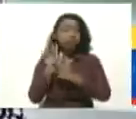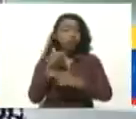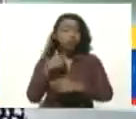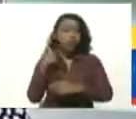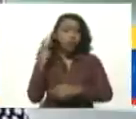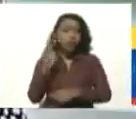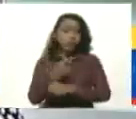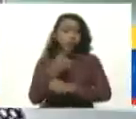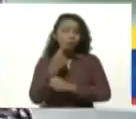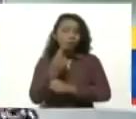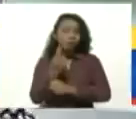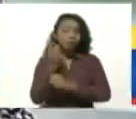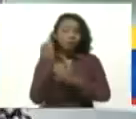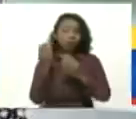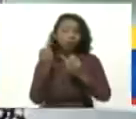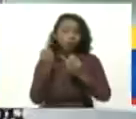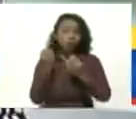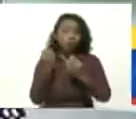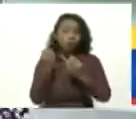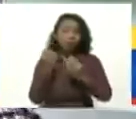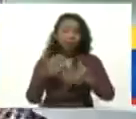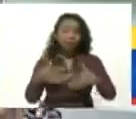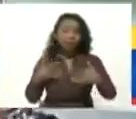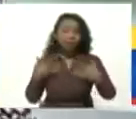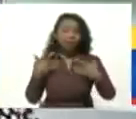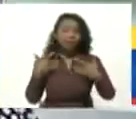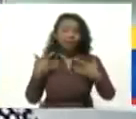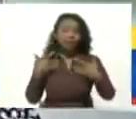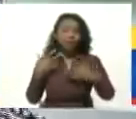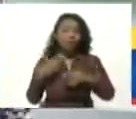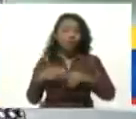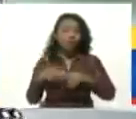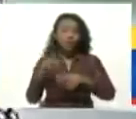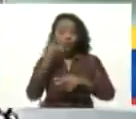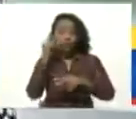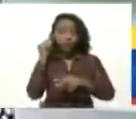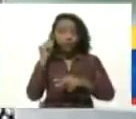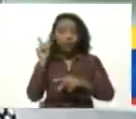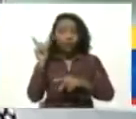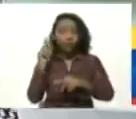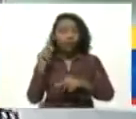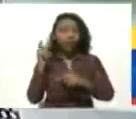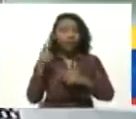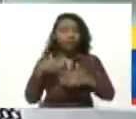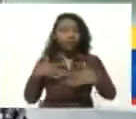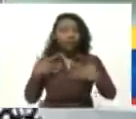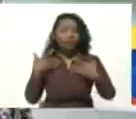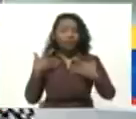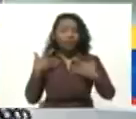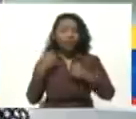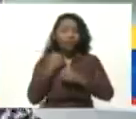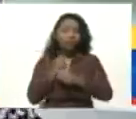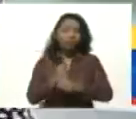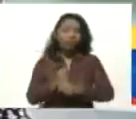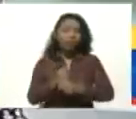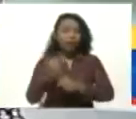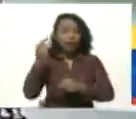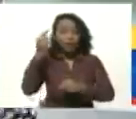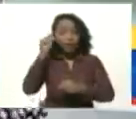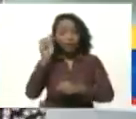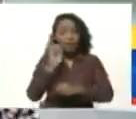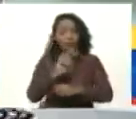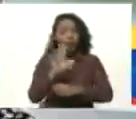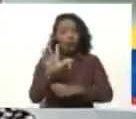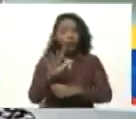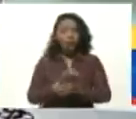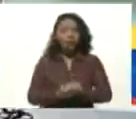decirle, presidente, que hay mucho entusiasmo. Y los niños, pues, yo sé que están alegres, esperando el día